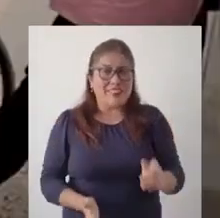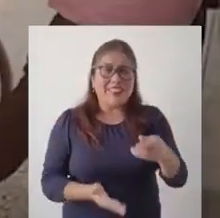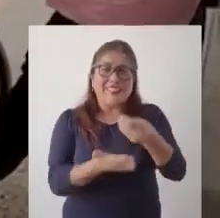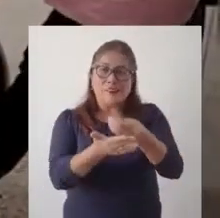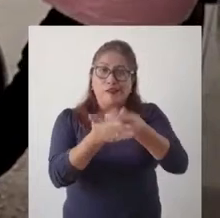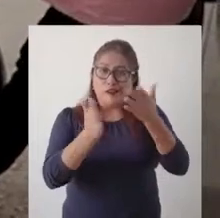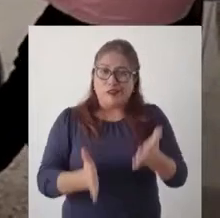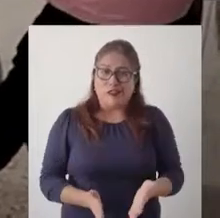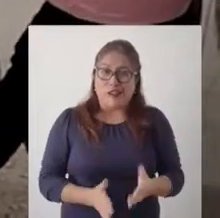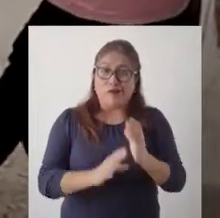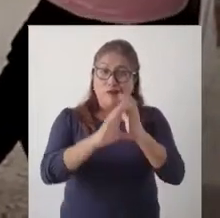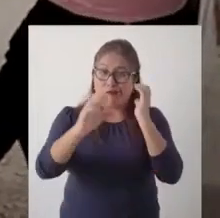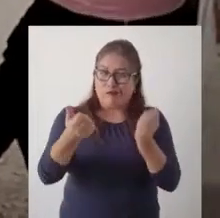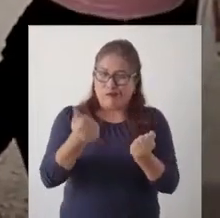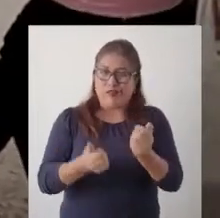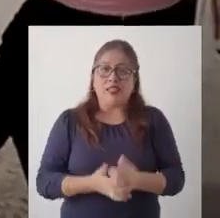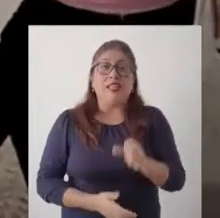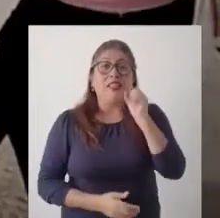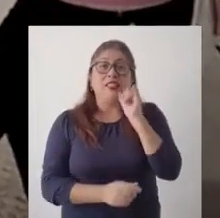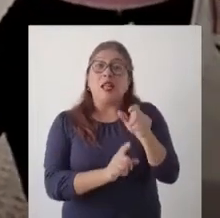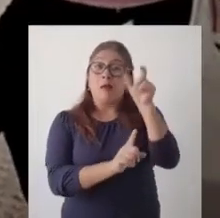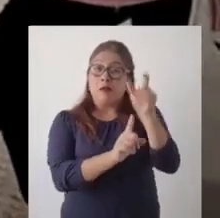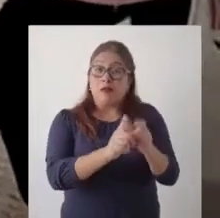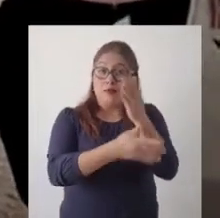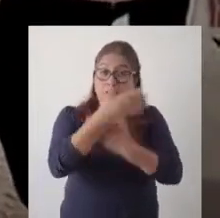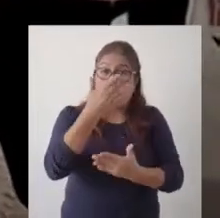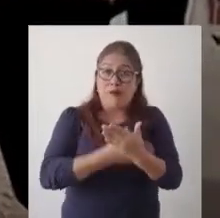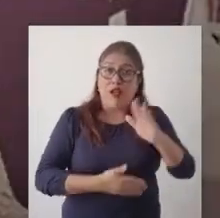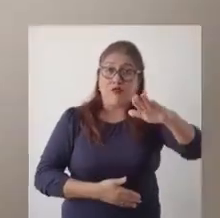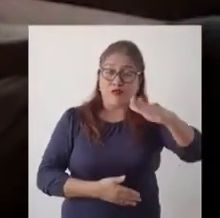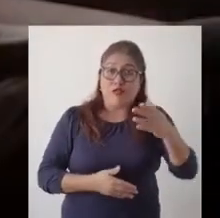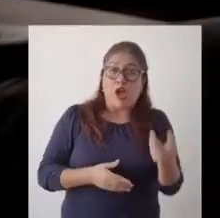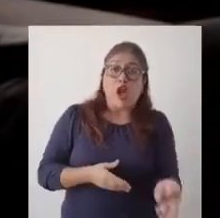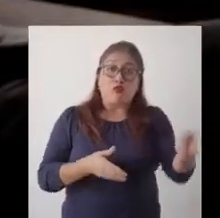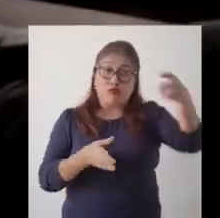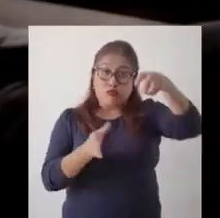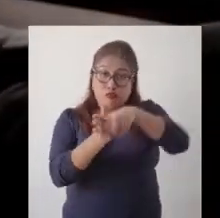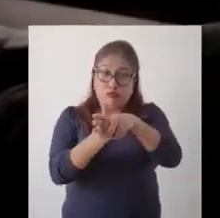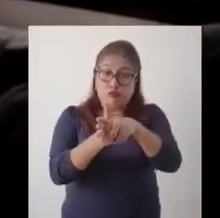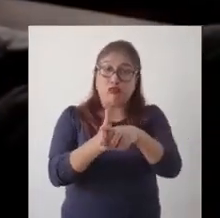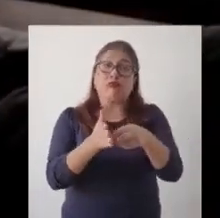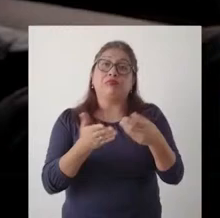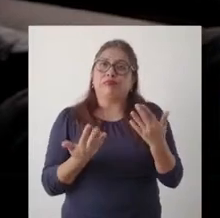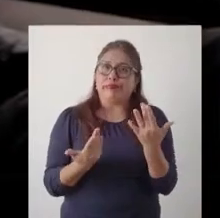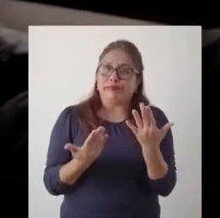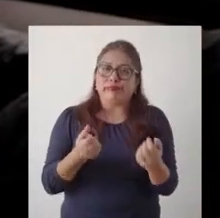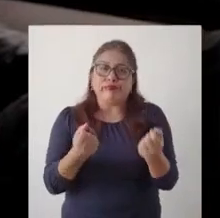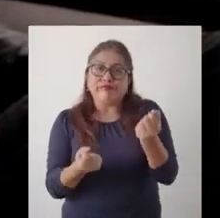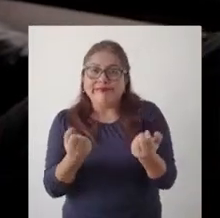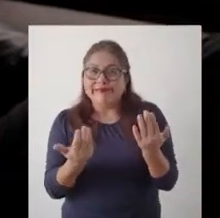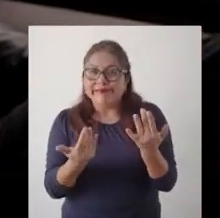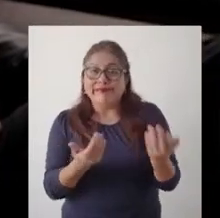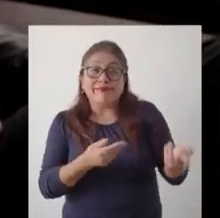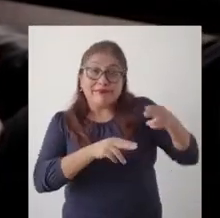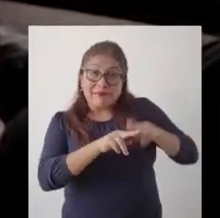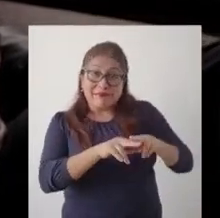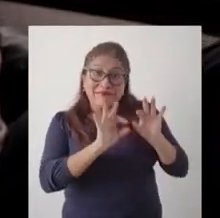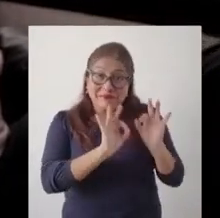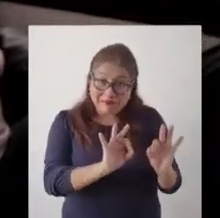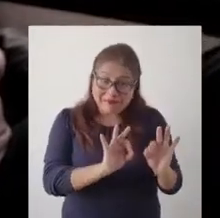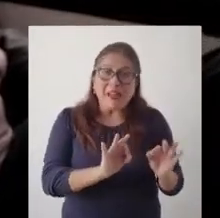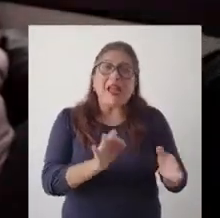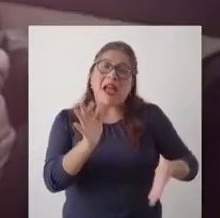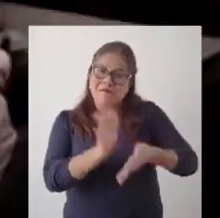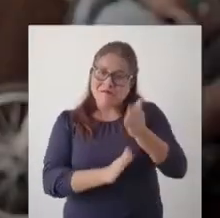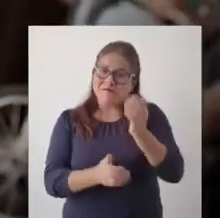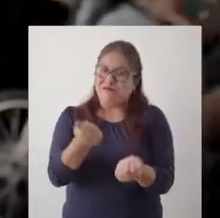transporte público. Si una persona con discapacidad sube a tu unidad de transporte, asegúrate de no dar marcha hasta que la persona